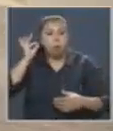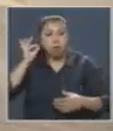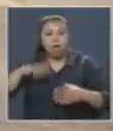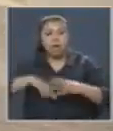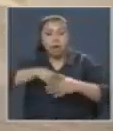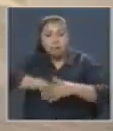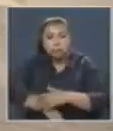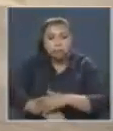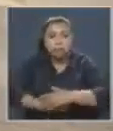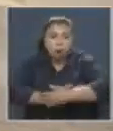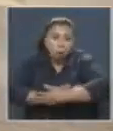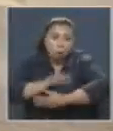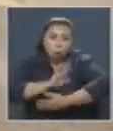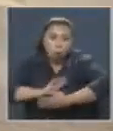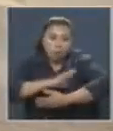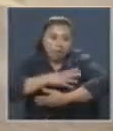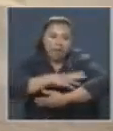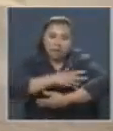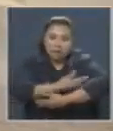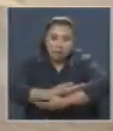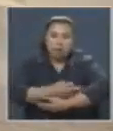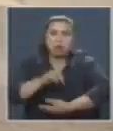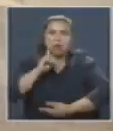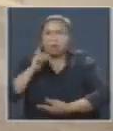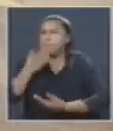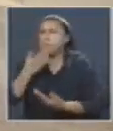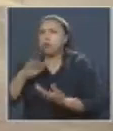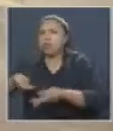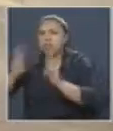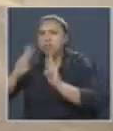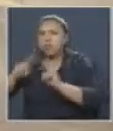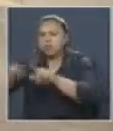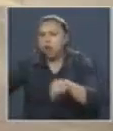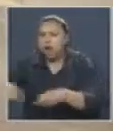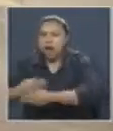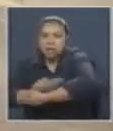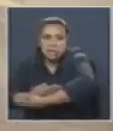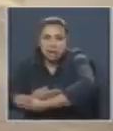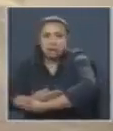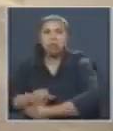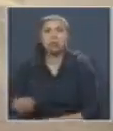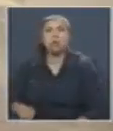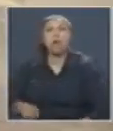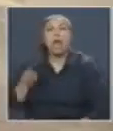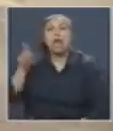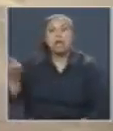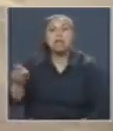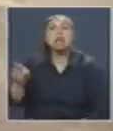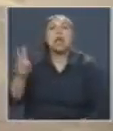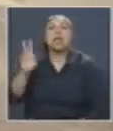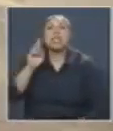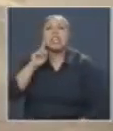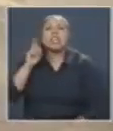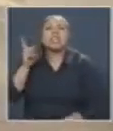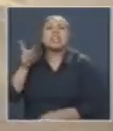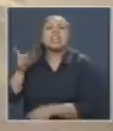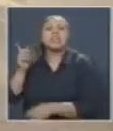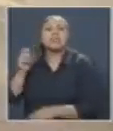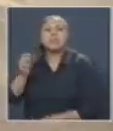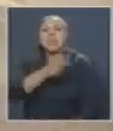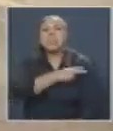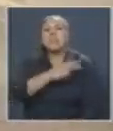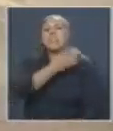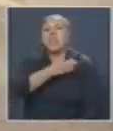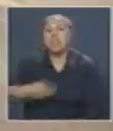vacaciones o el derecho hasta la una para su hijo financiado por su empleador que es el estado donde quedó el